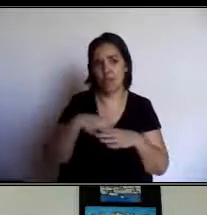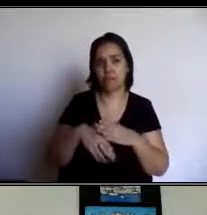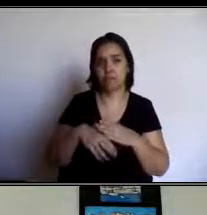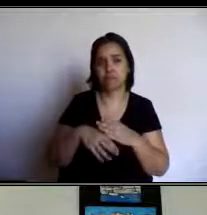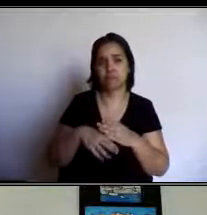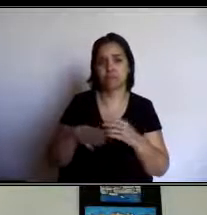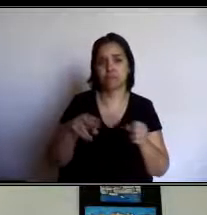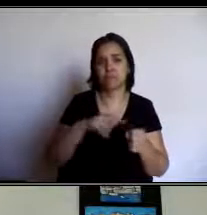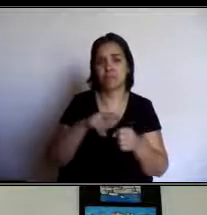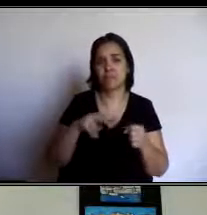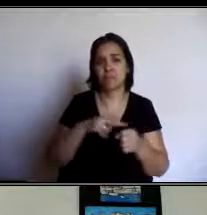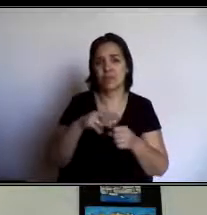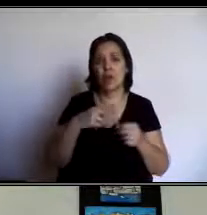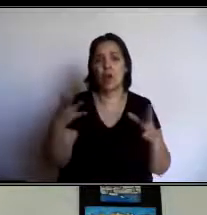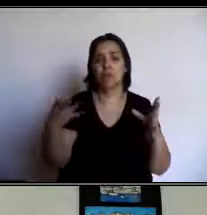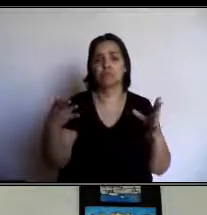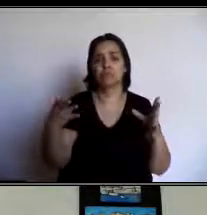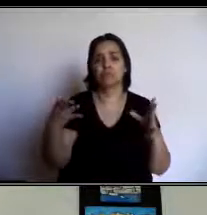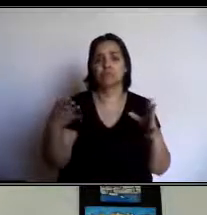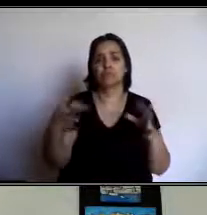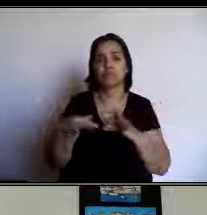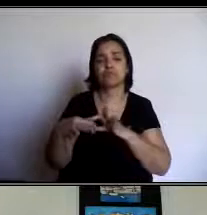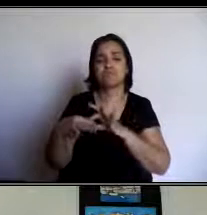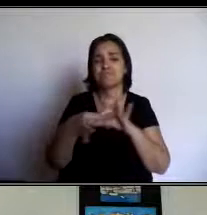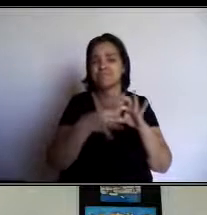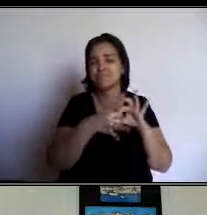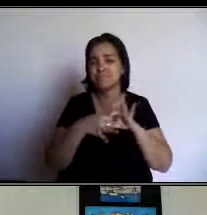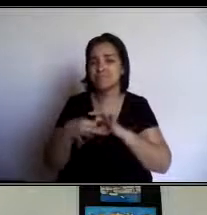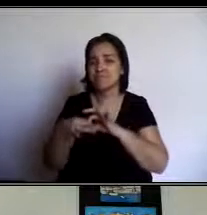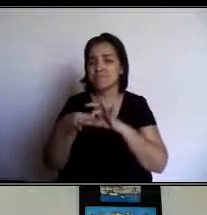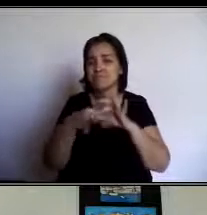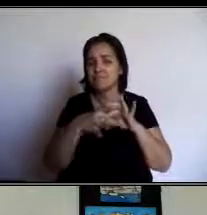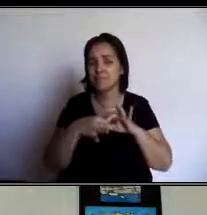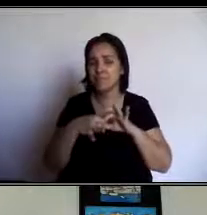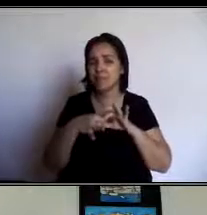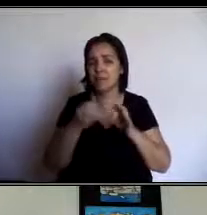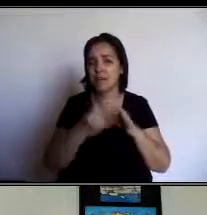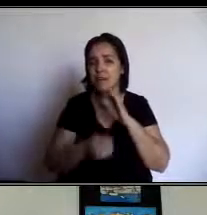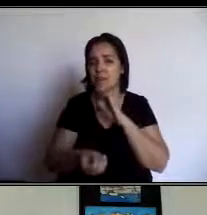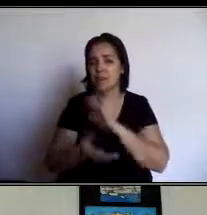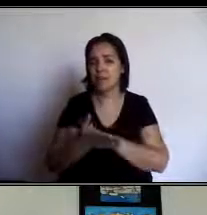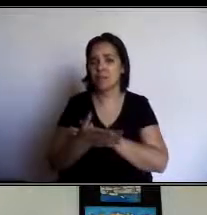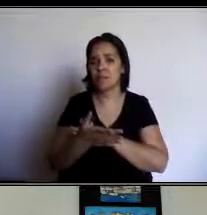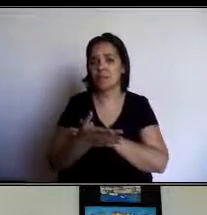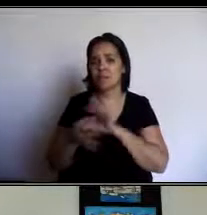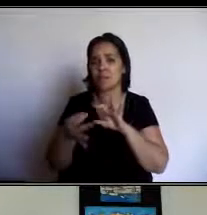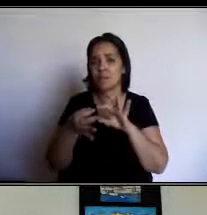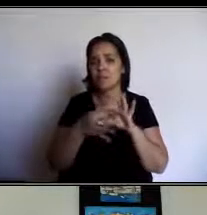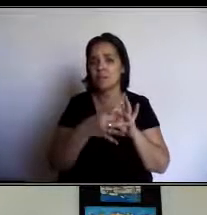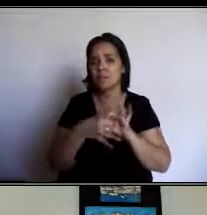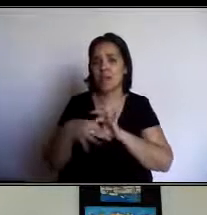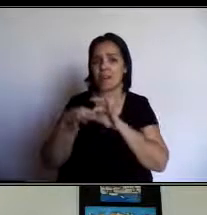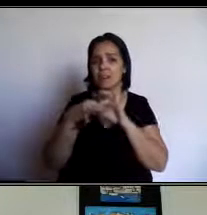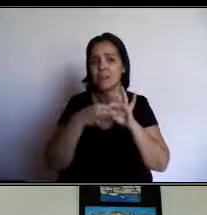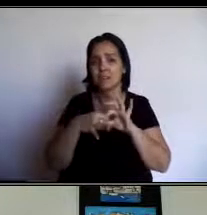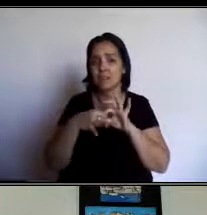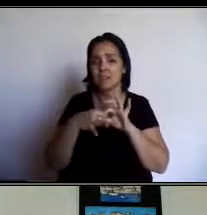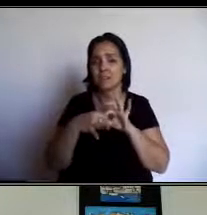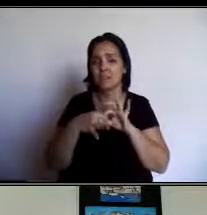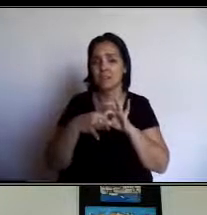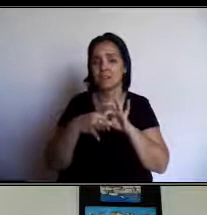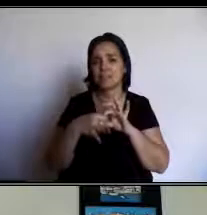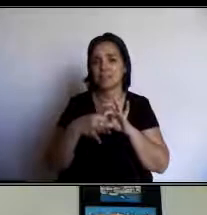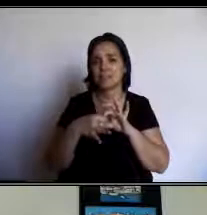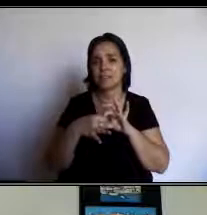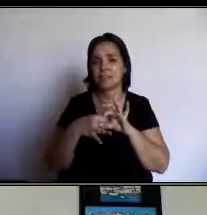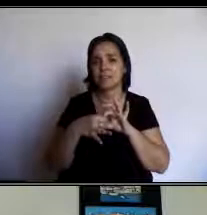la creación de una red de Circular Fab. La red de Circular Fab en consonancia